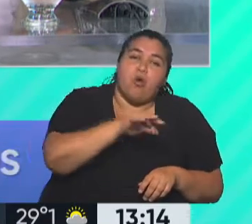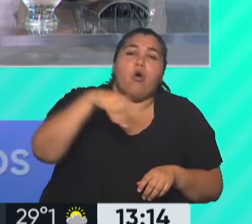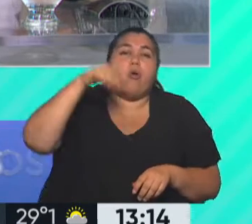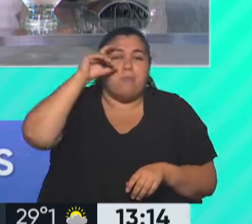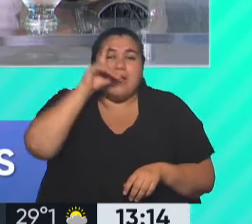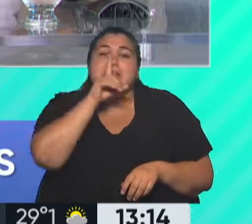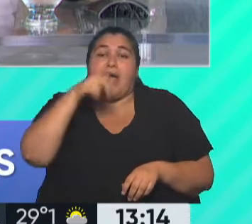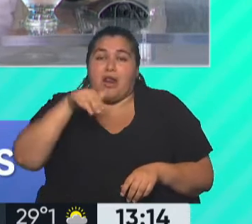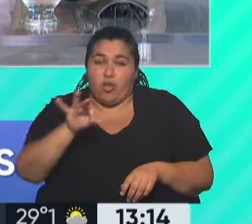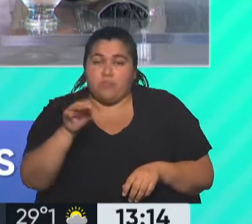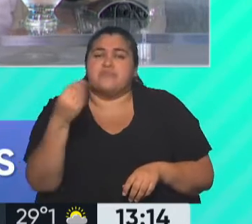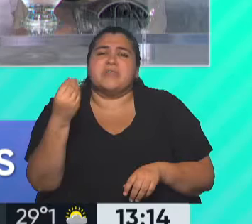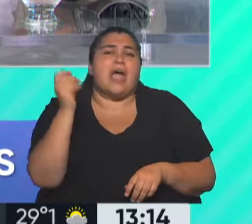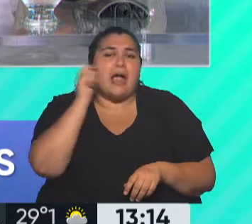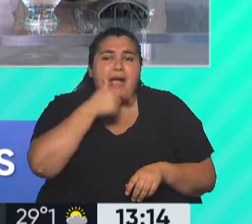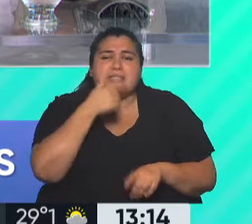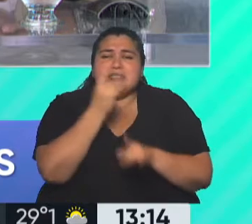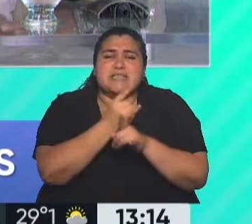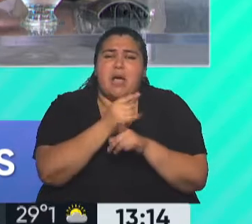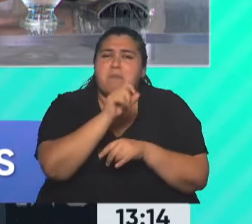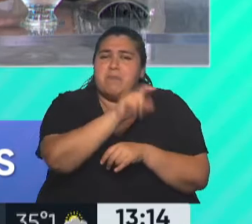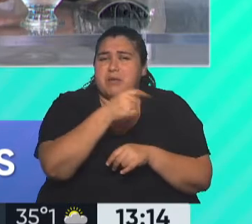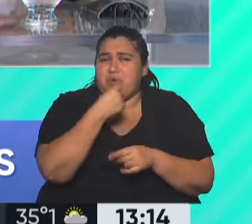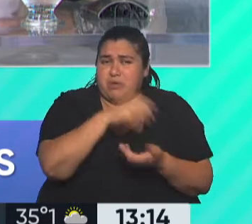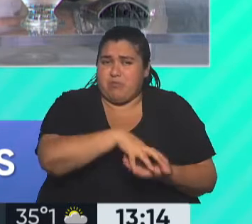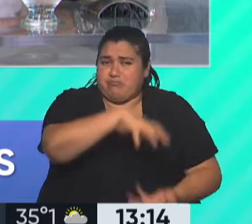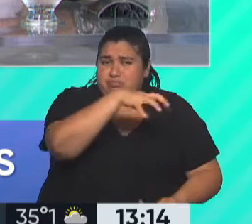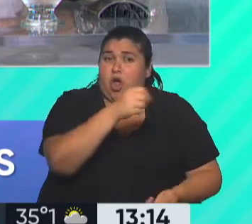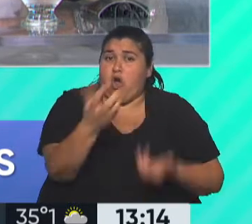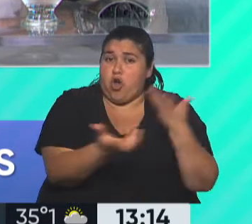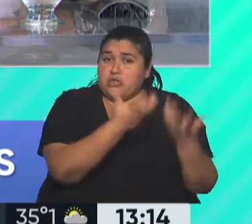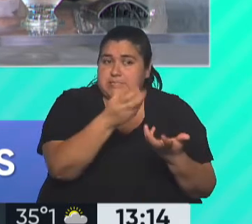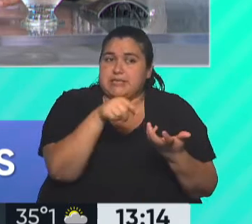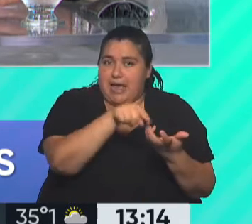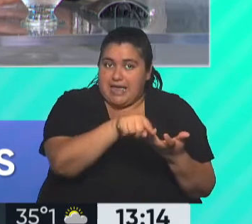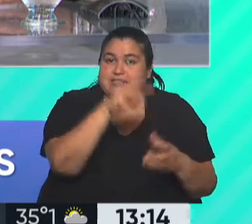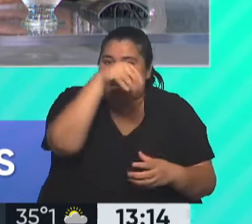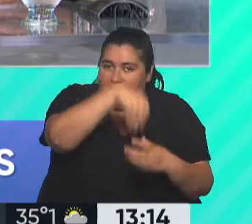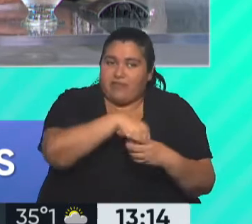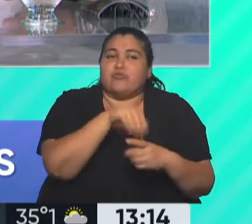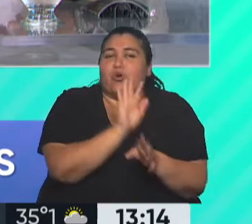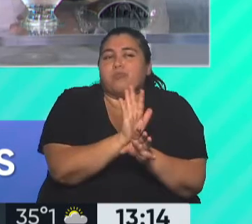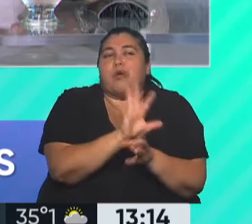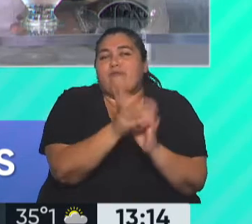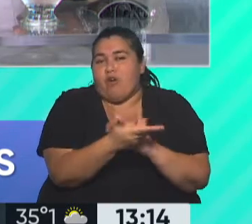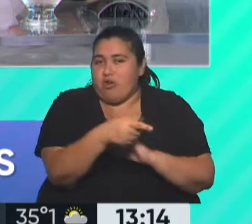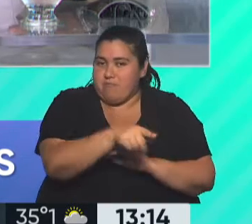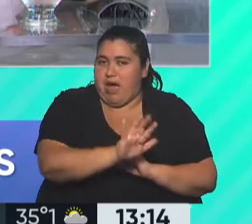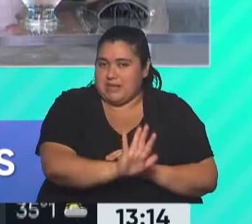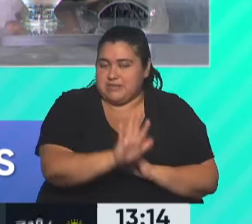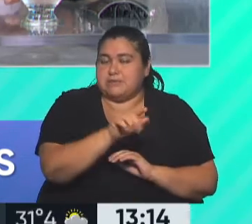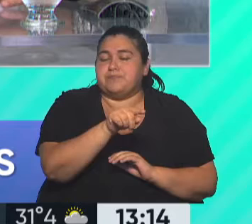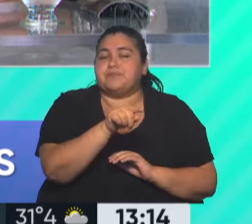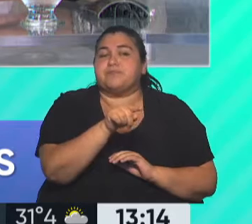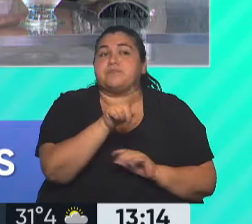uno tiene habitualmente en casa en el gas de cocina. Eso es propano, butano, metano. Esto se produce por